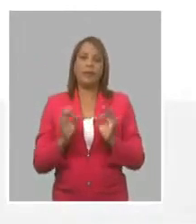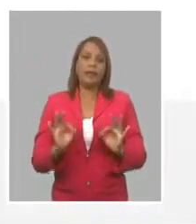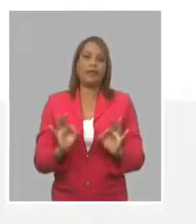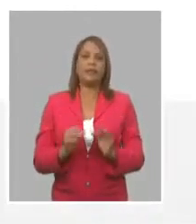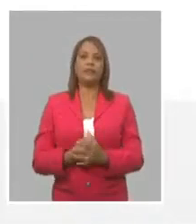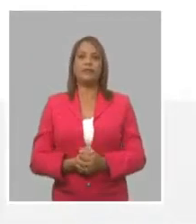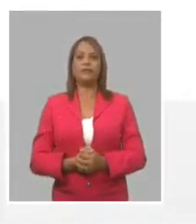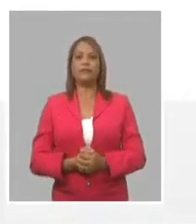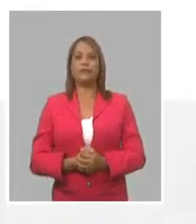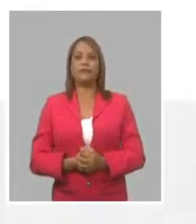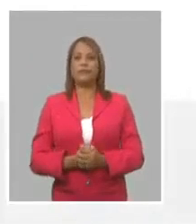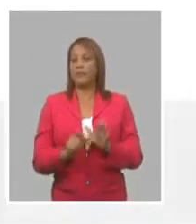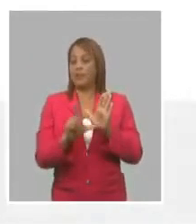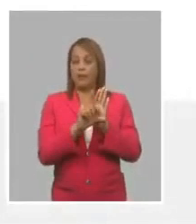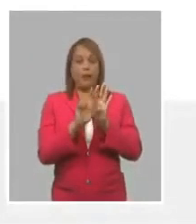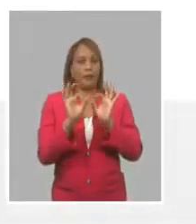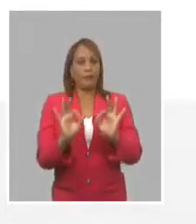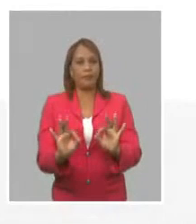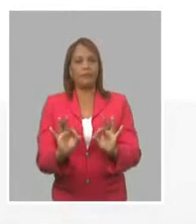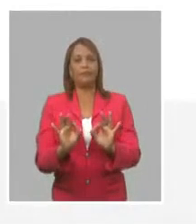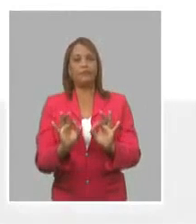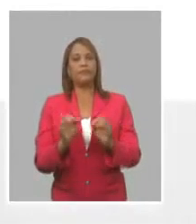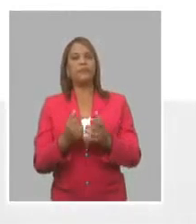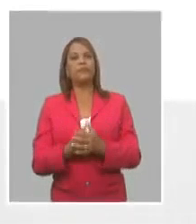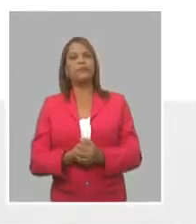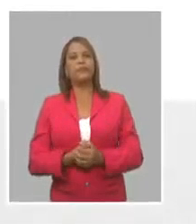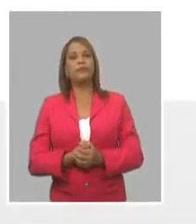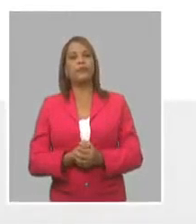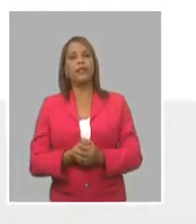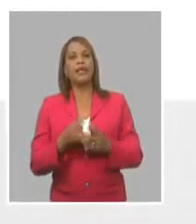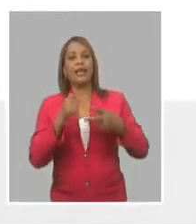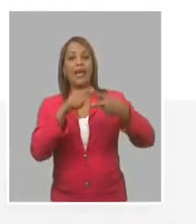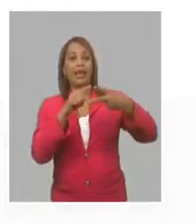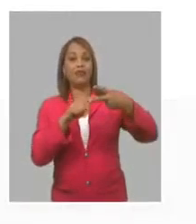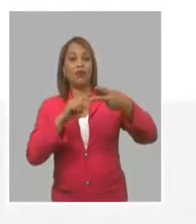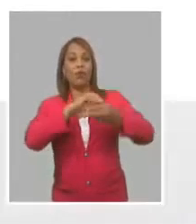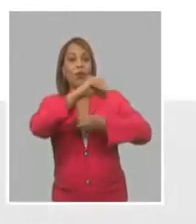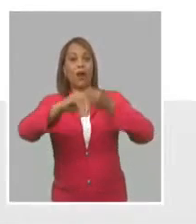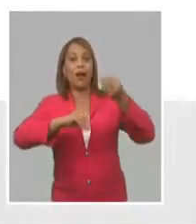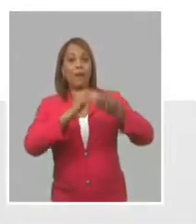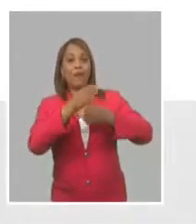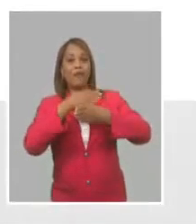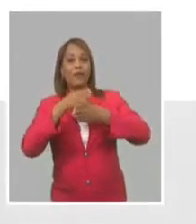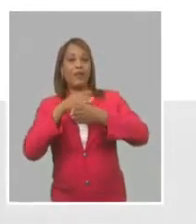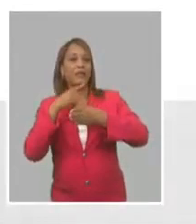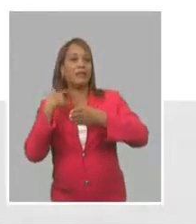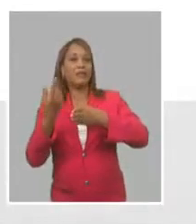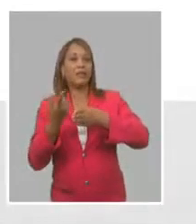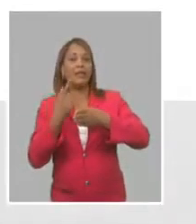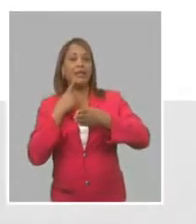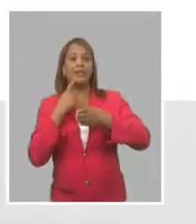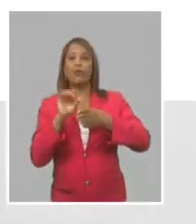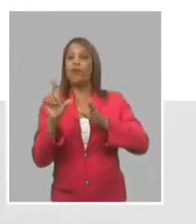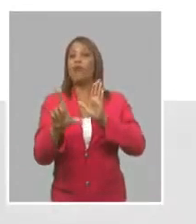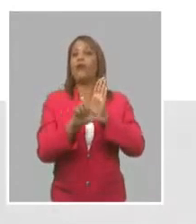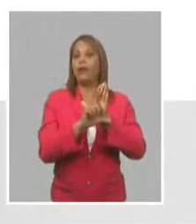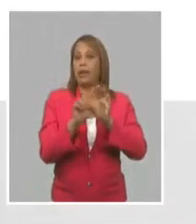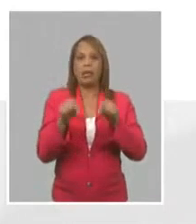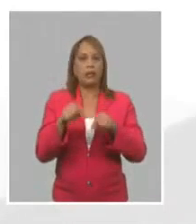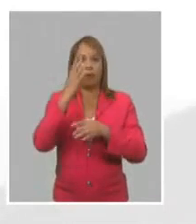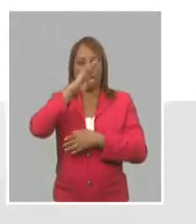En términos legales. Y también esos dos tipos de cambio diferentes son de curso